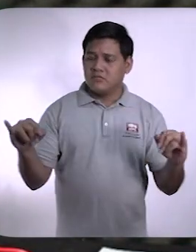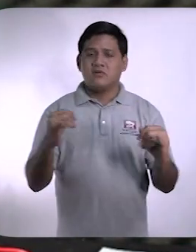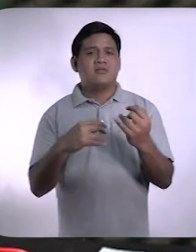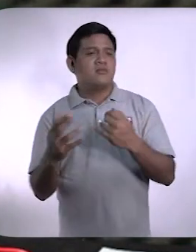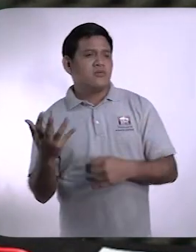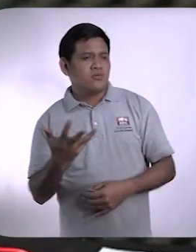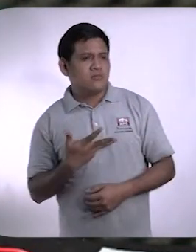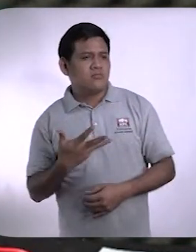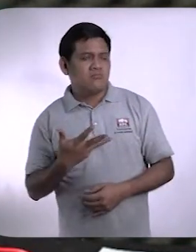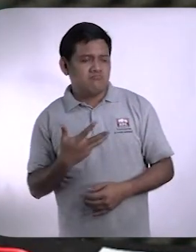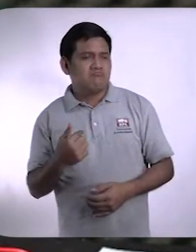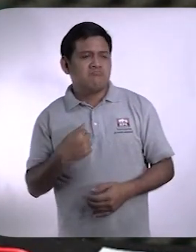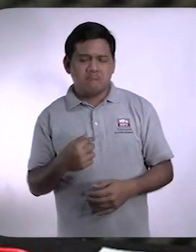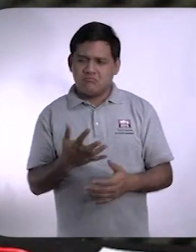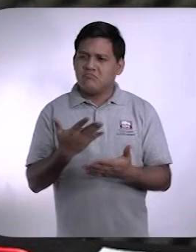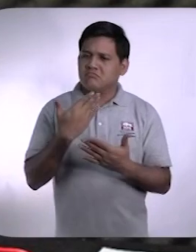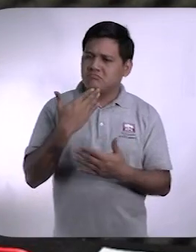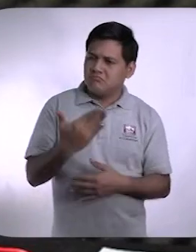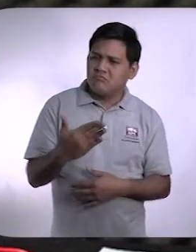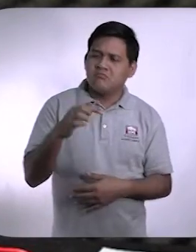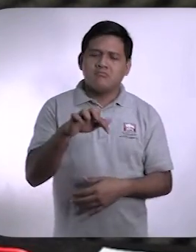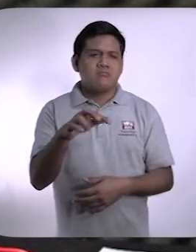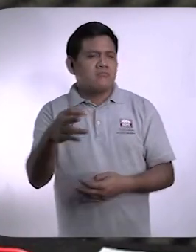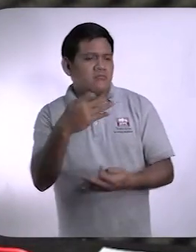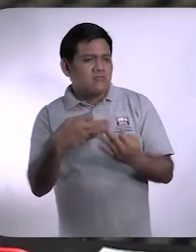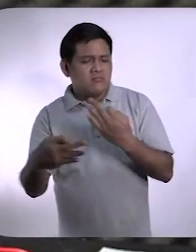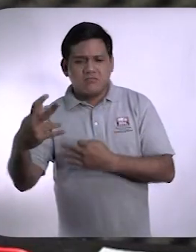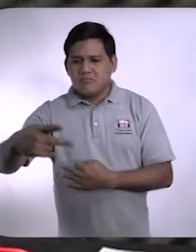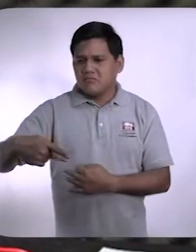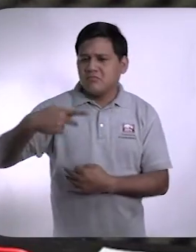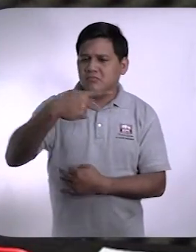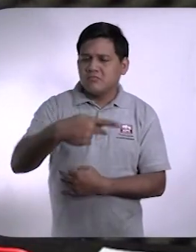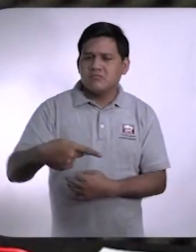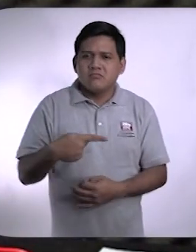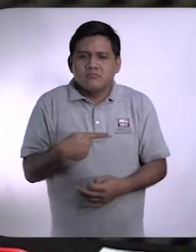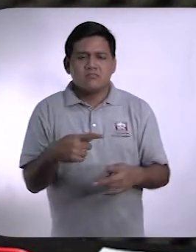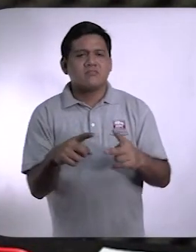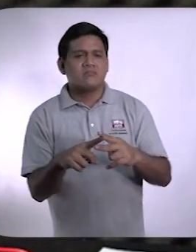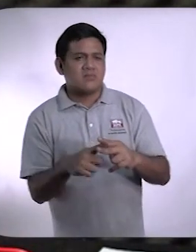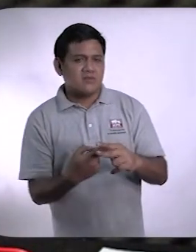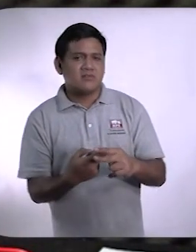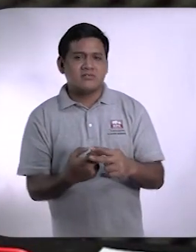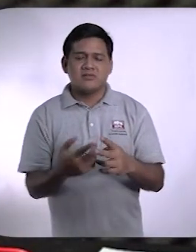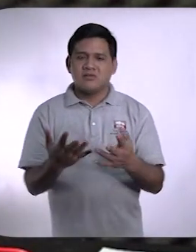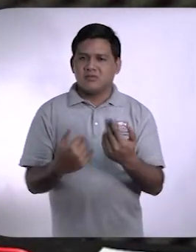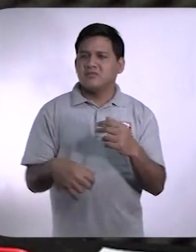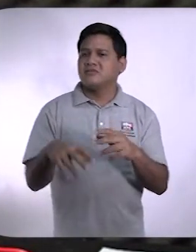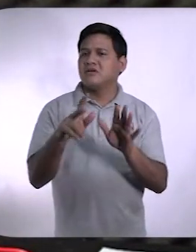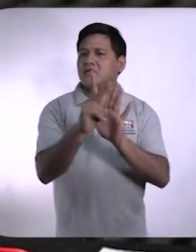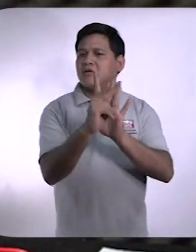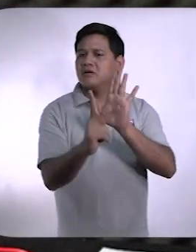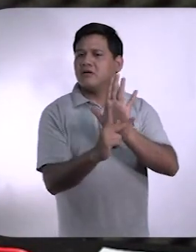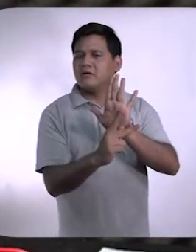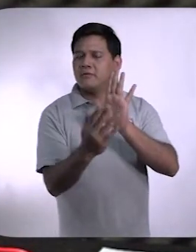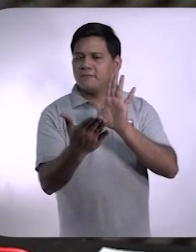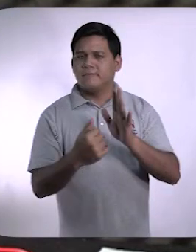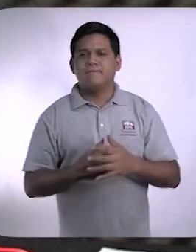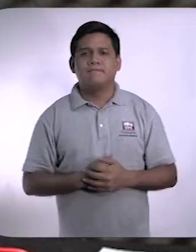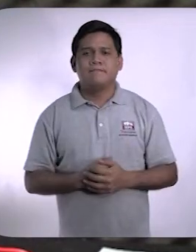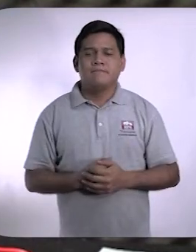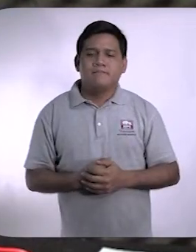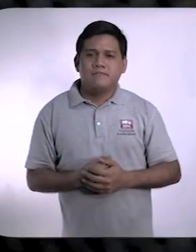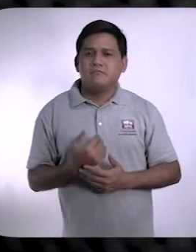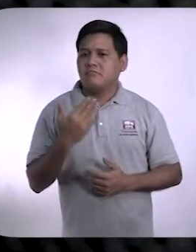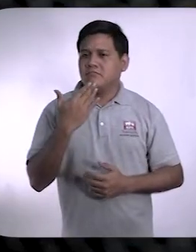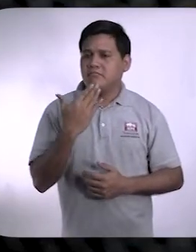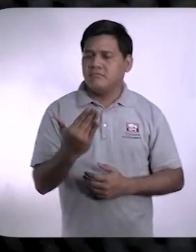estoy disponible para todas las preguntas. Vamos a iniciar con esta explicación. Excelente, pues